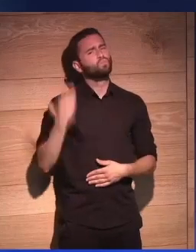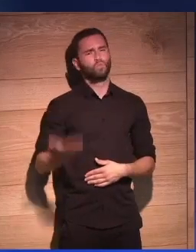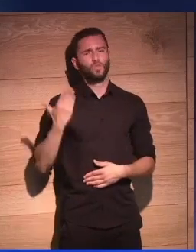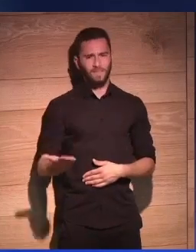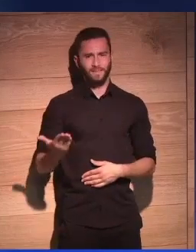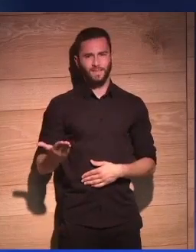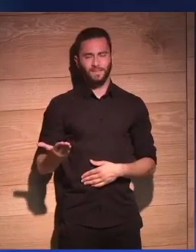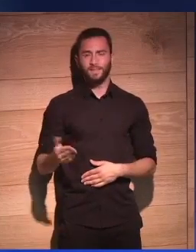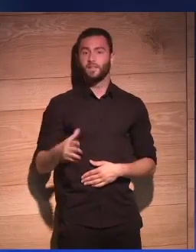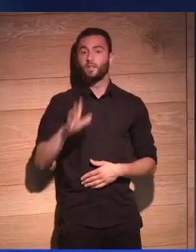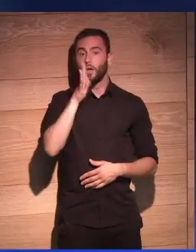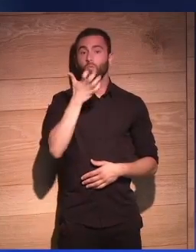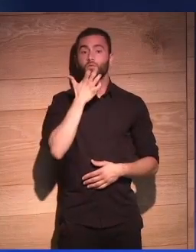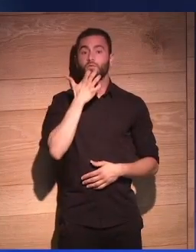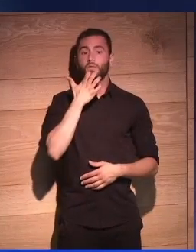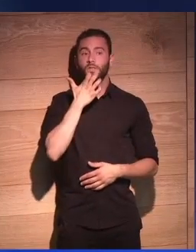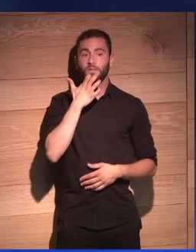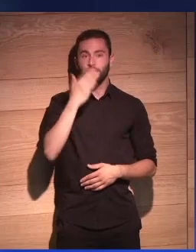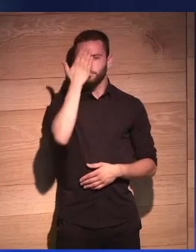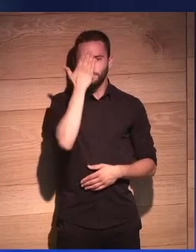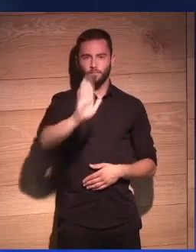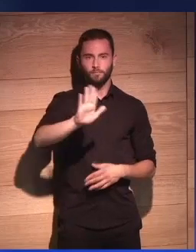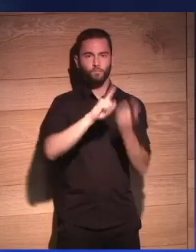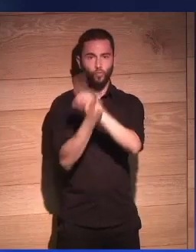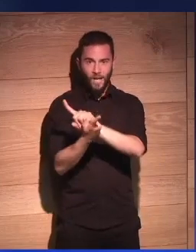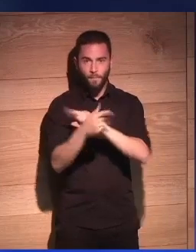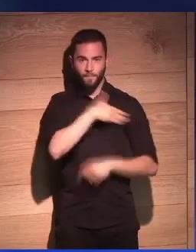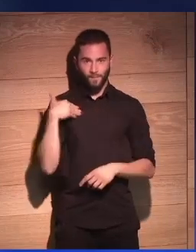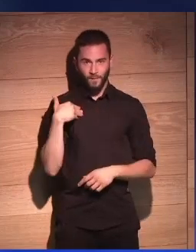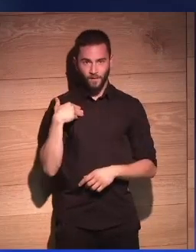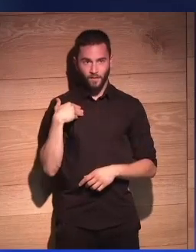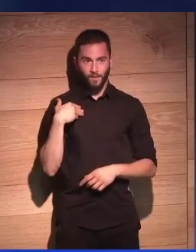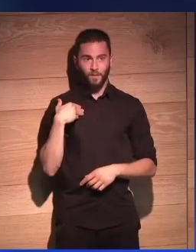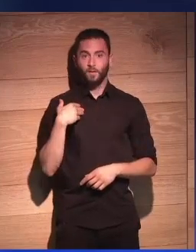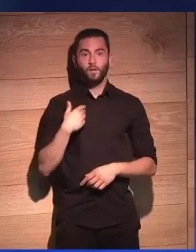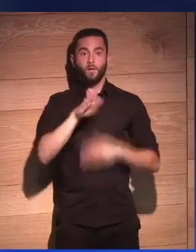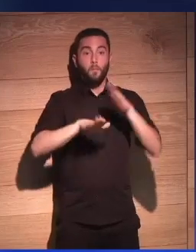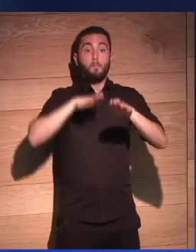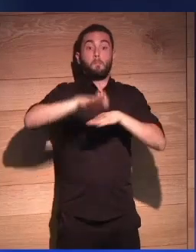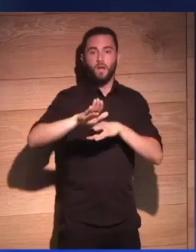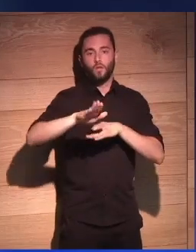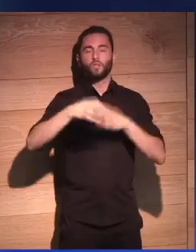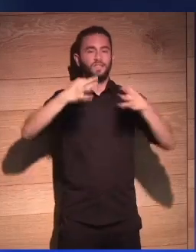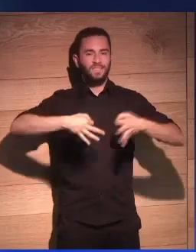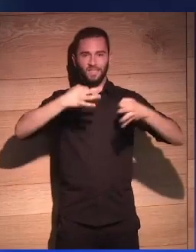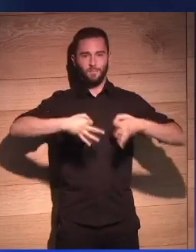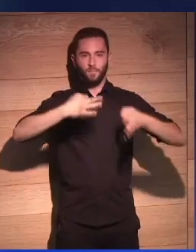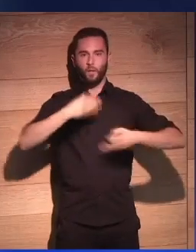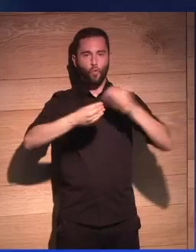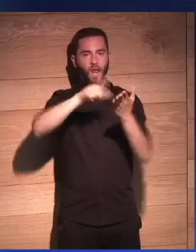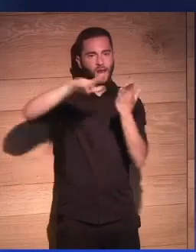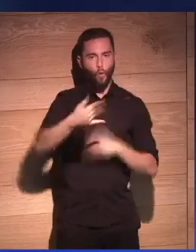importante, porque a la hora de cambiar de actitud, un primer paso es siempre usar el